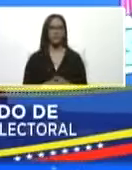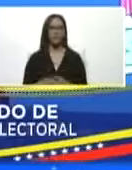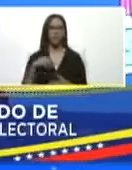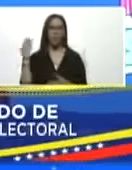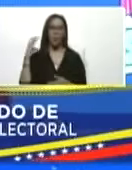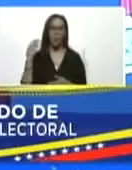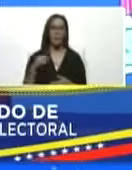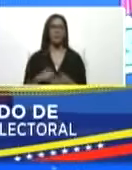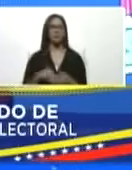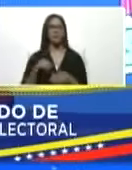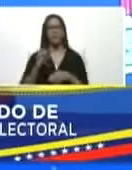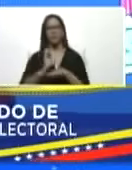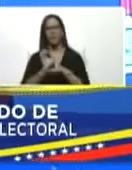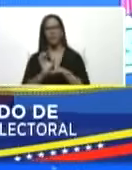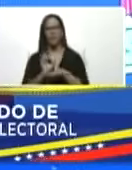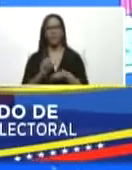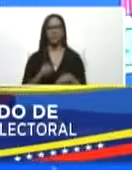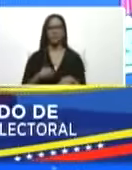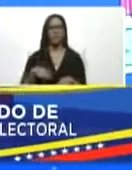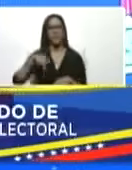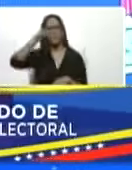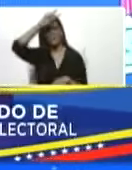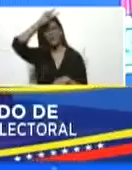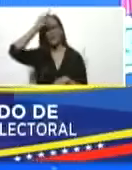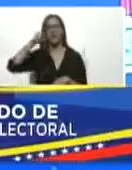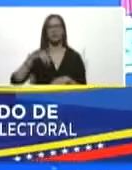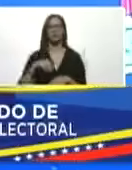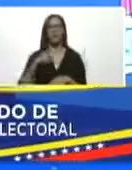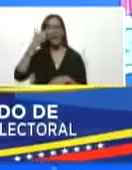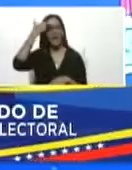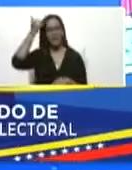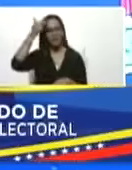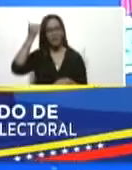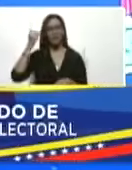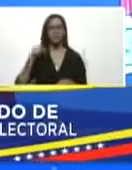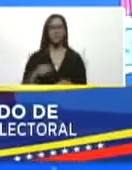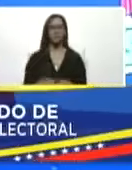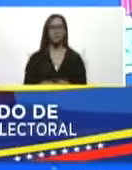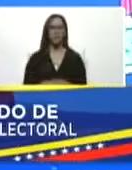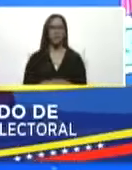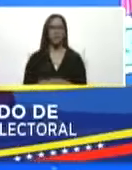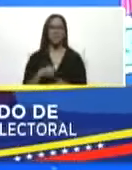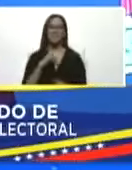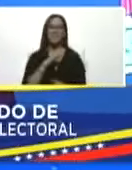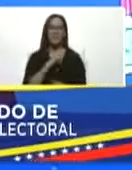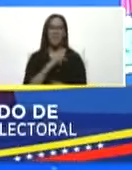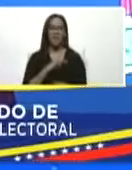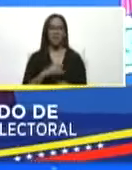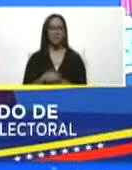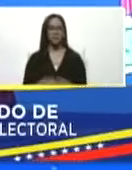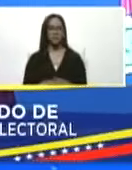colombianos, ecuatorianos, peruanos, haitiano, chileno,